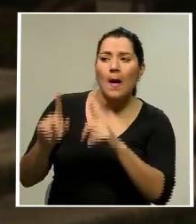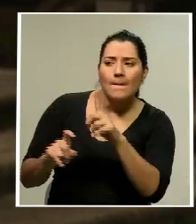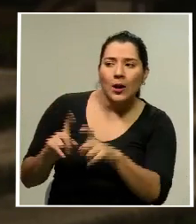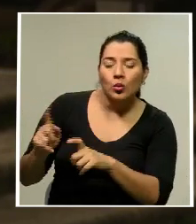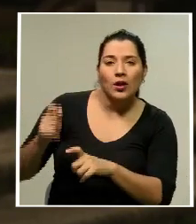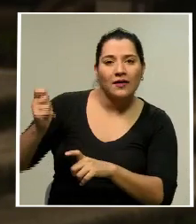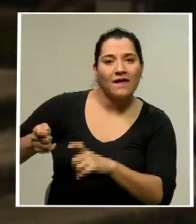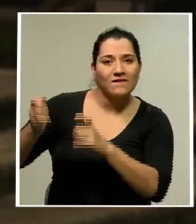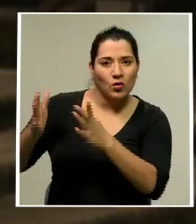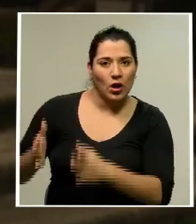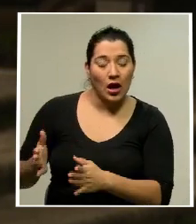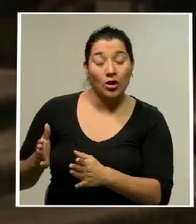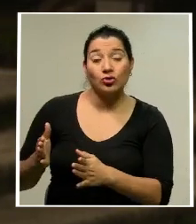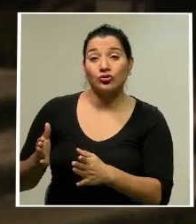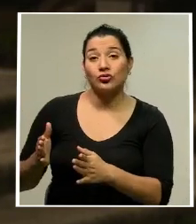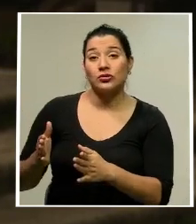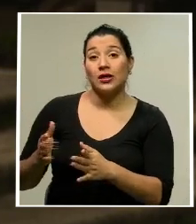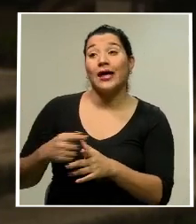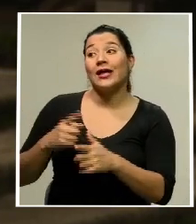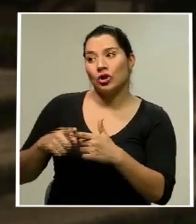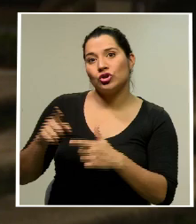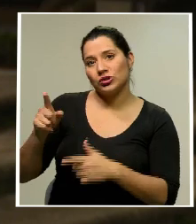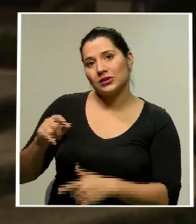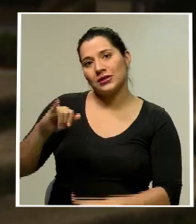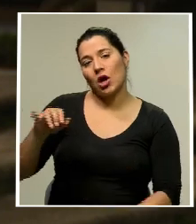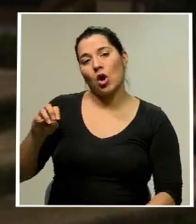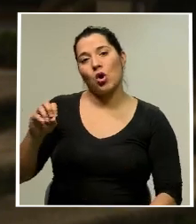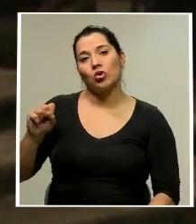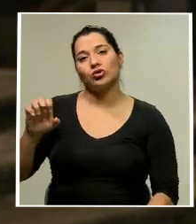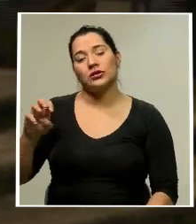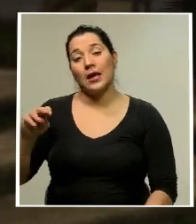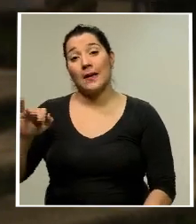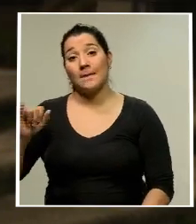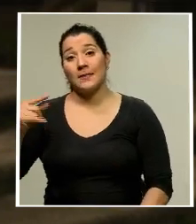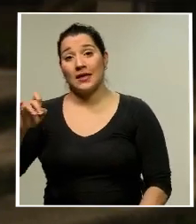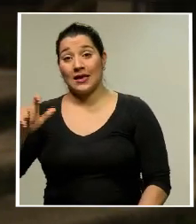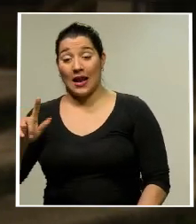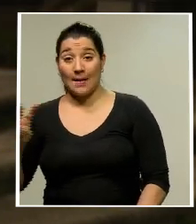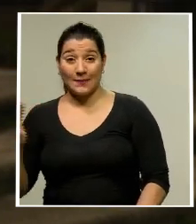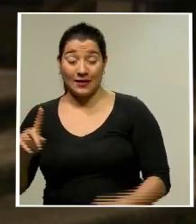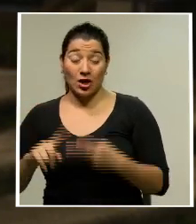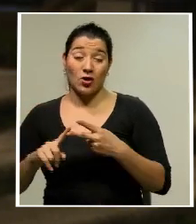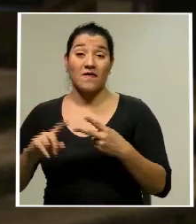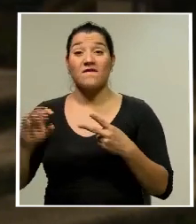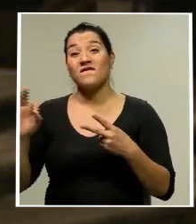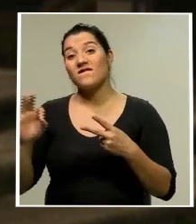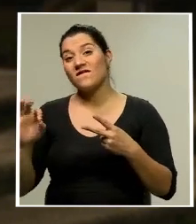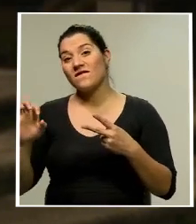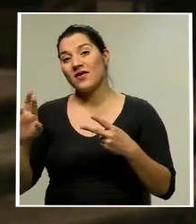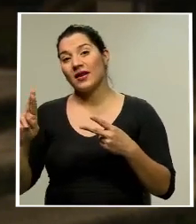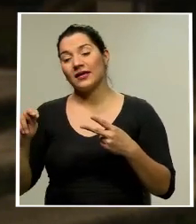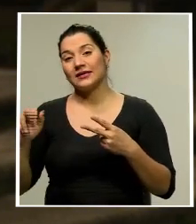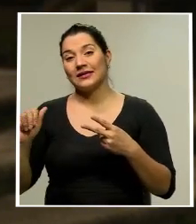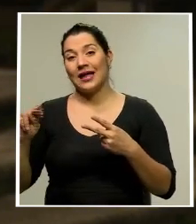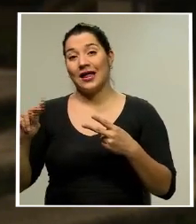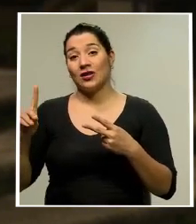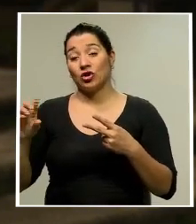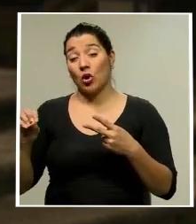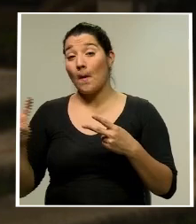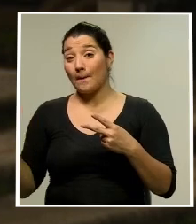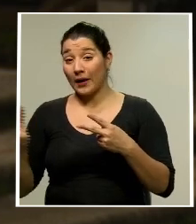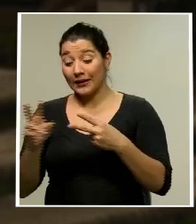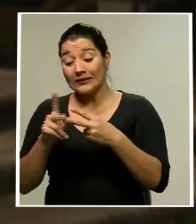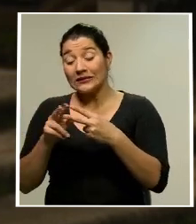y fueron precisamente don José Miguel Villalobos y Fernando Vargas quienes nos dieron por lo menos la versión de ellos sobre esta acusación